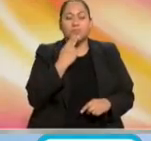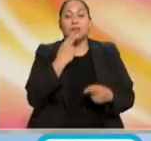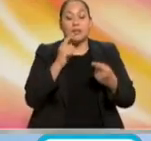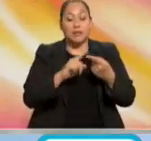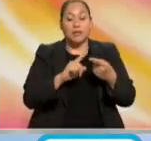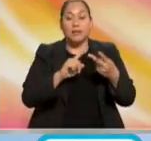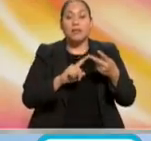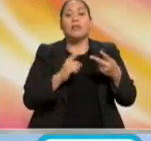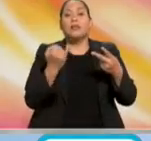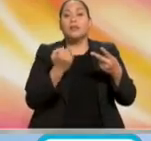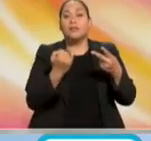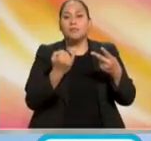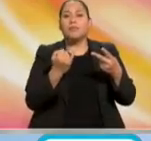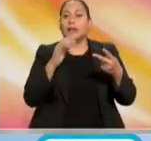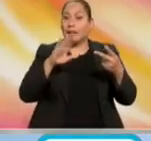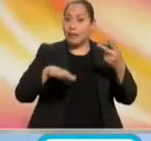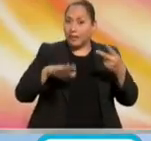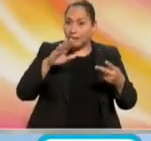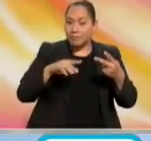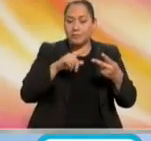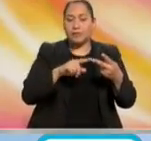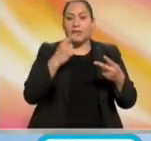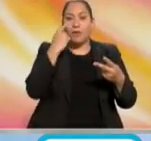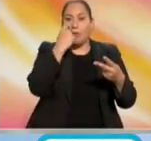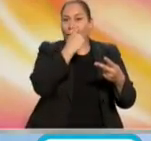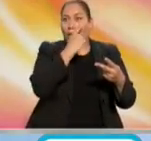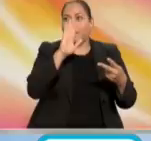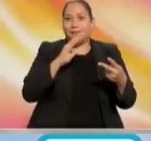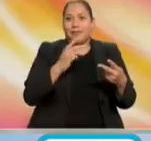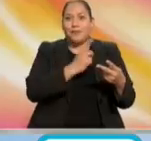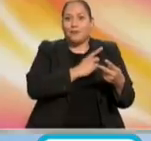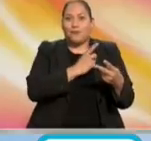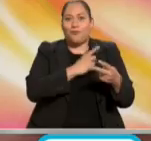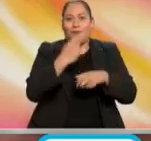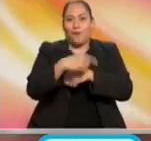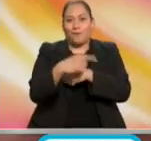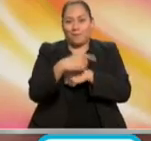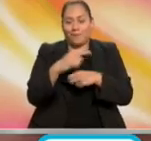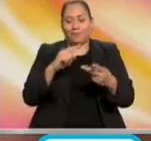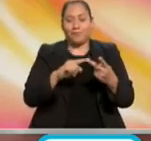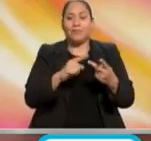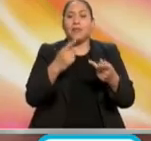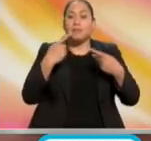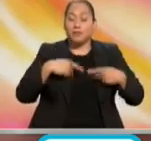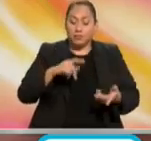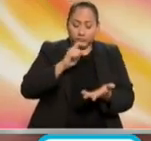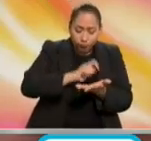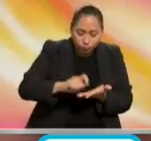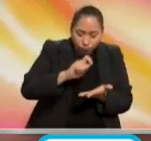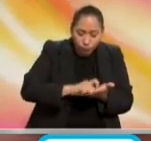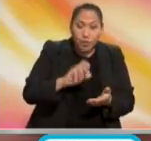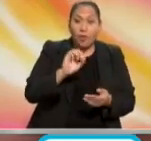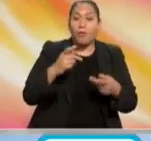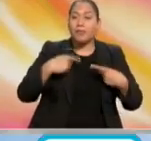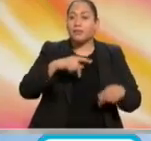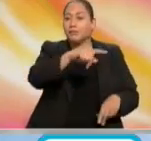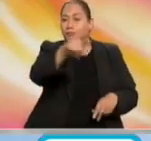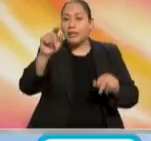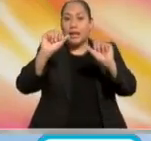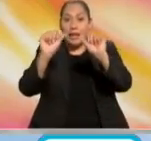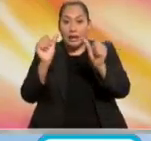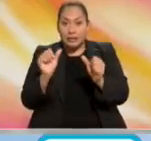tienen, digamos que en ocasiones hasta vida propia, ¿no? ¿Cuántos autores, cuántos escritores, cuántos artistas